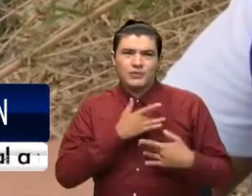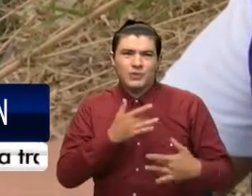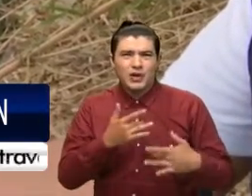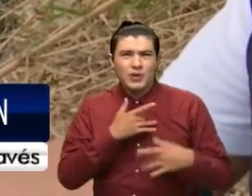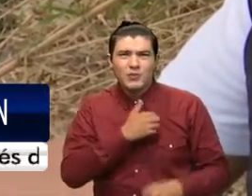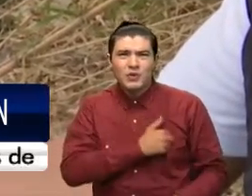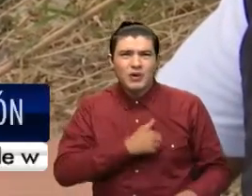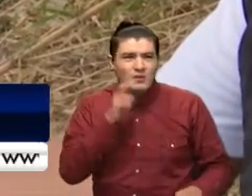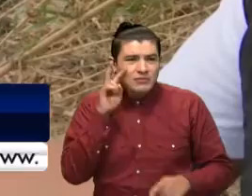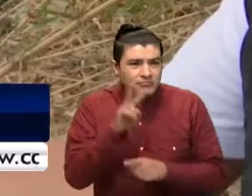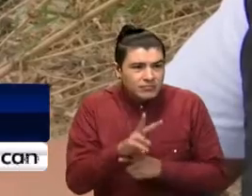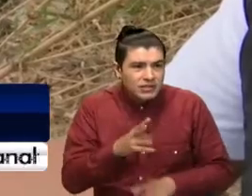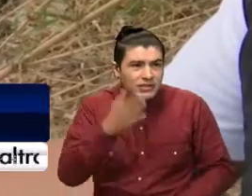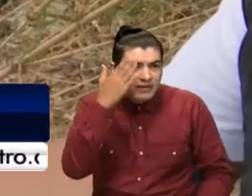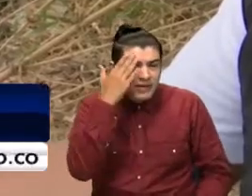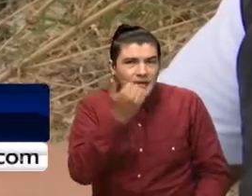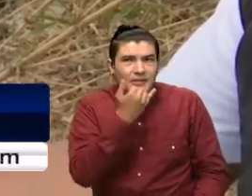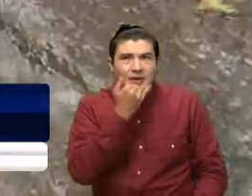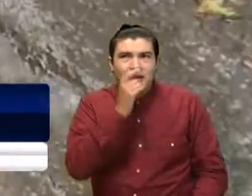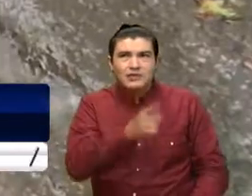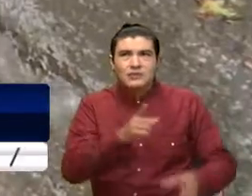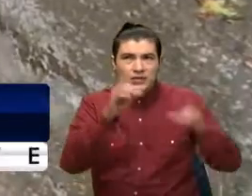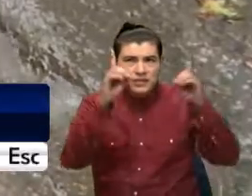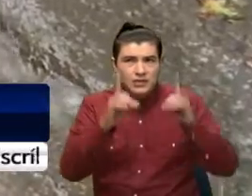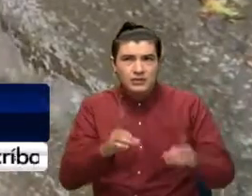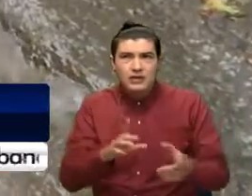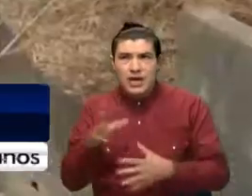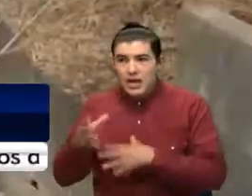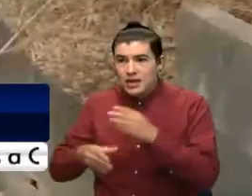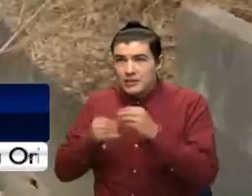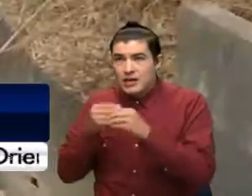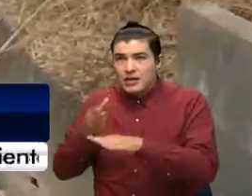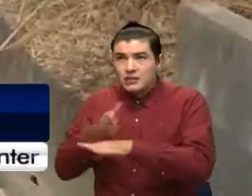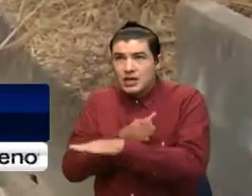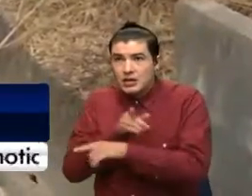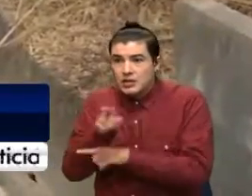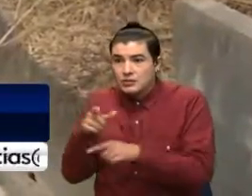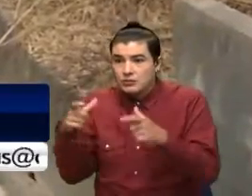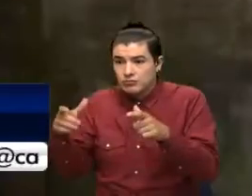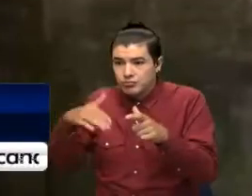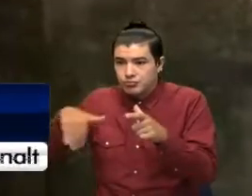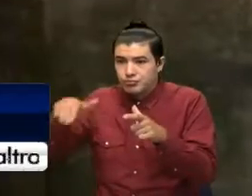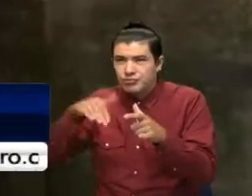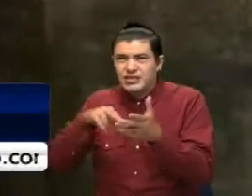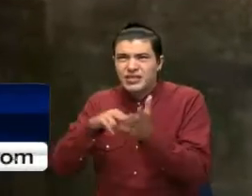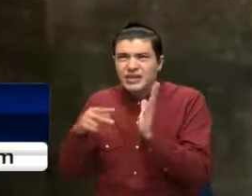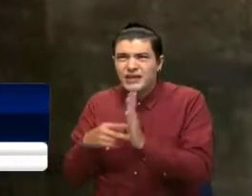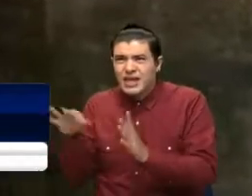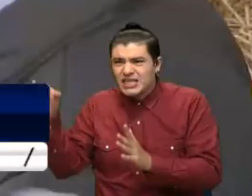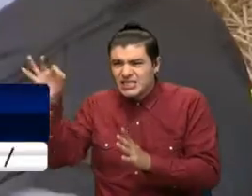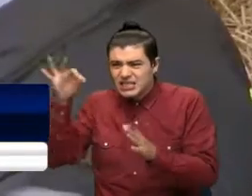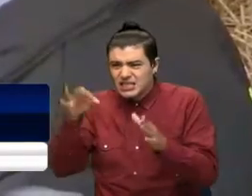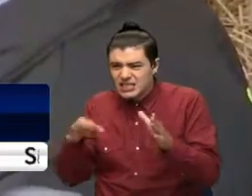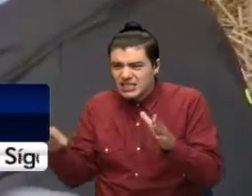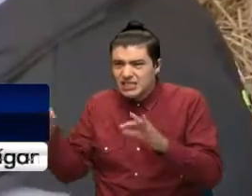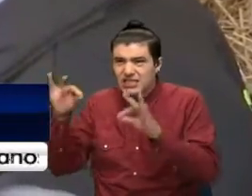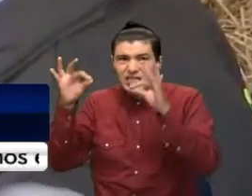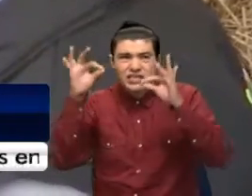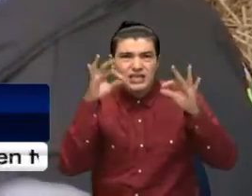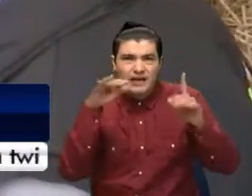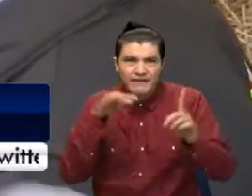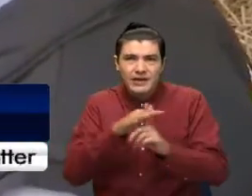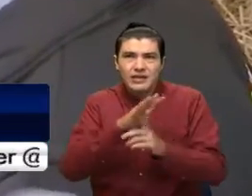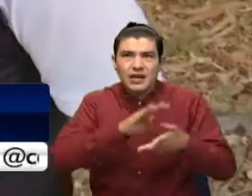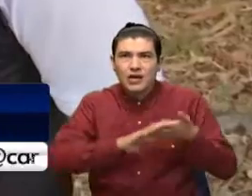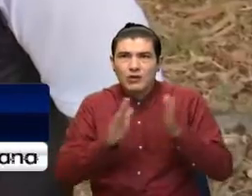ocular por lo menos para saber qué determinación se puede hacer adicional a lo anterior este pozo se ha convertido en criaderos de insectos que ya afectan a la comunidad